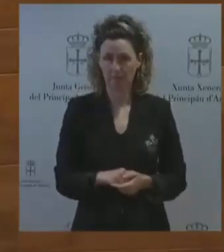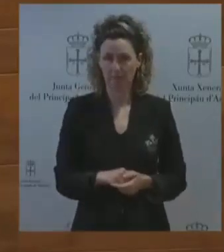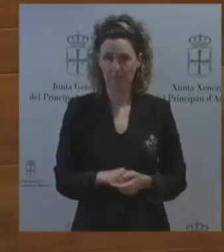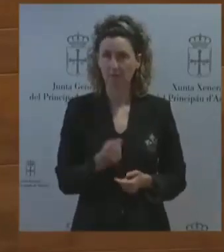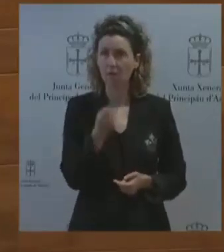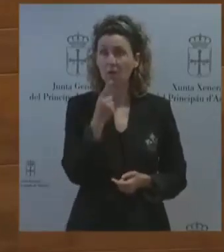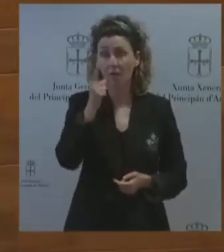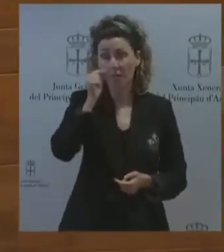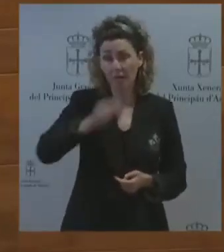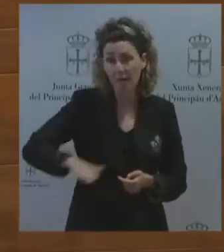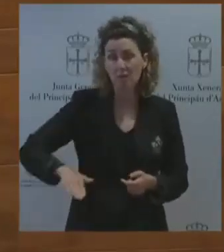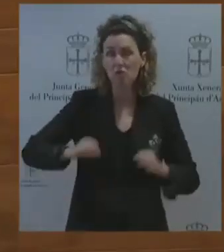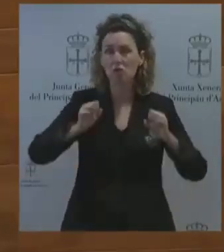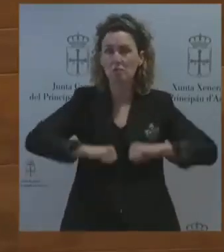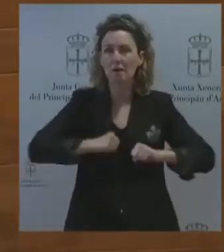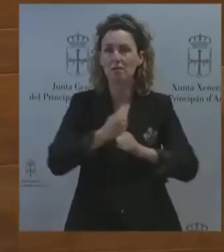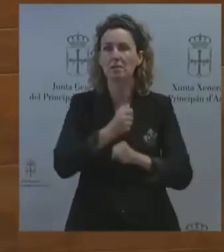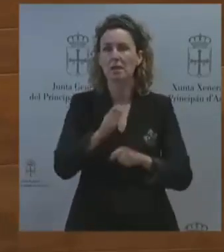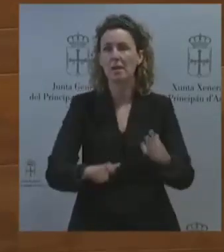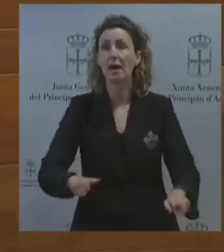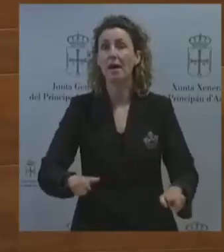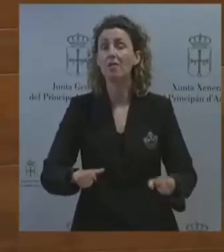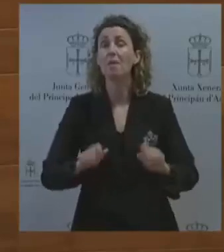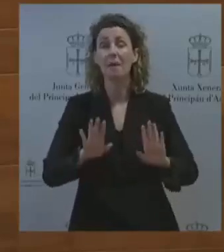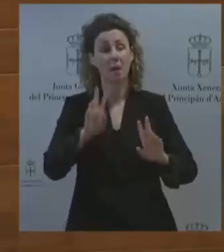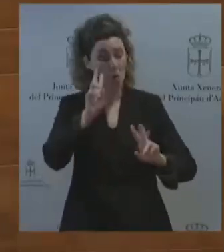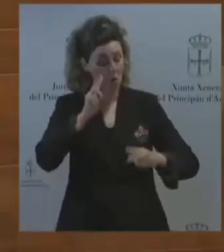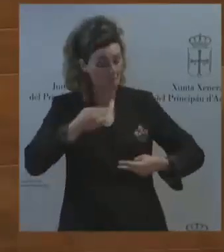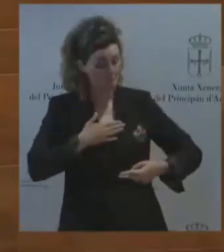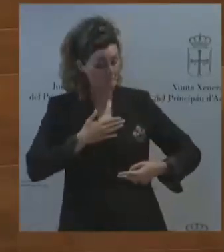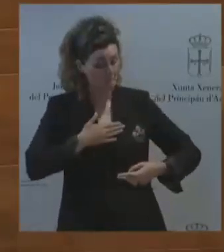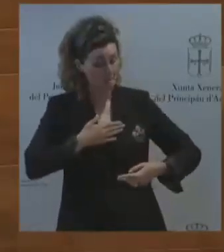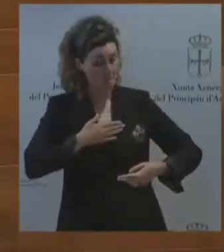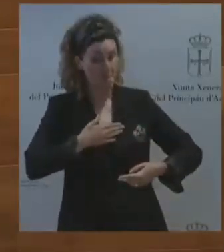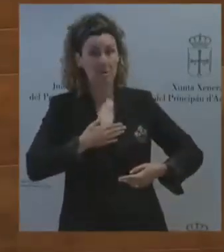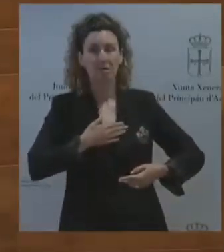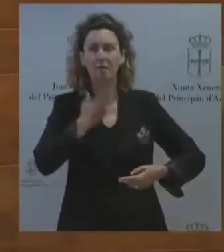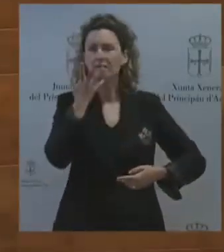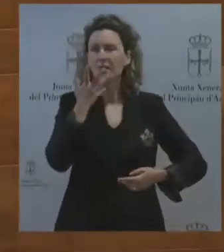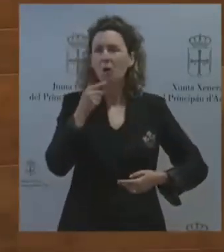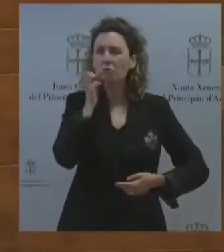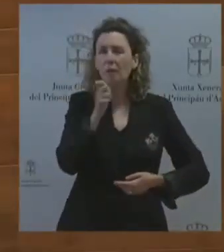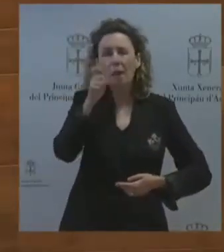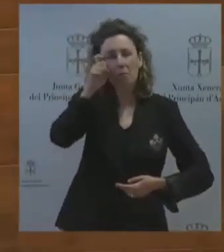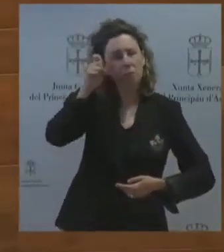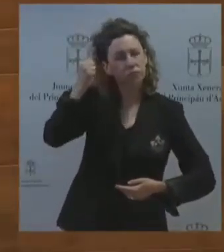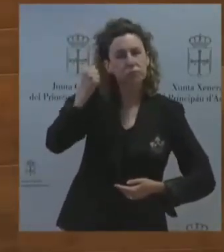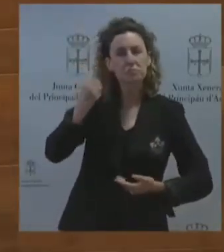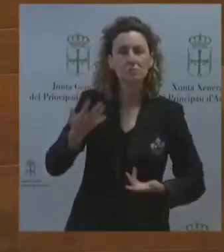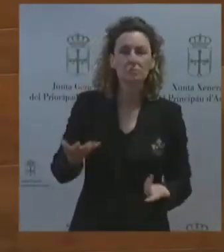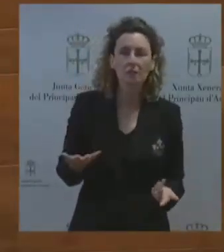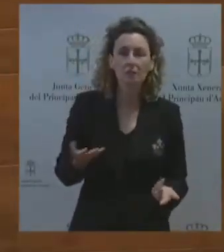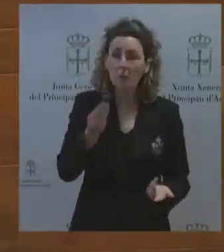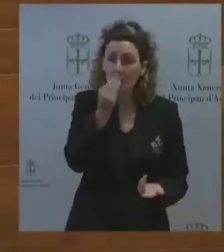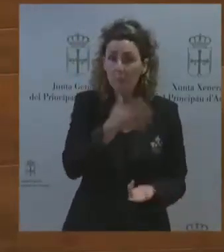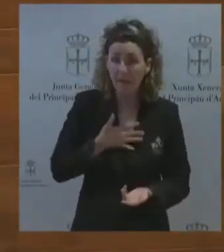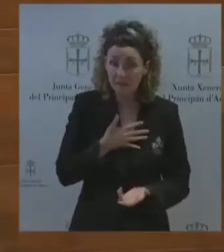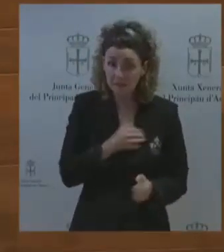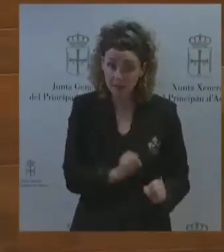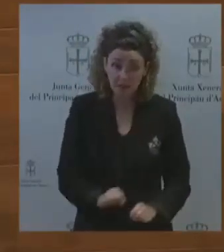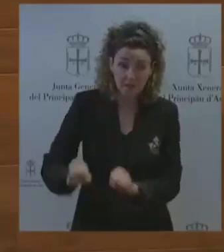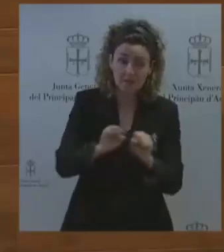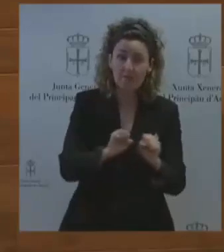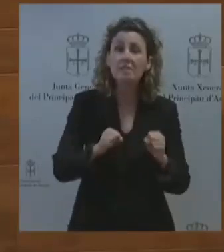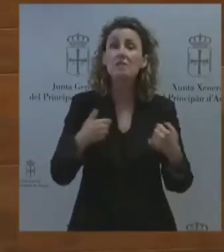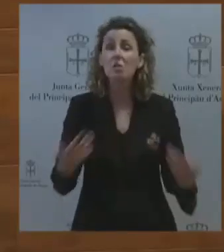sí de sí mismo. Eso es lo que le gusta a usted. Usted, el verdadero estado de bienestar que defiende, es el bienestar de la clase política y por